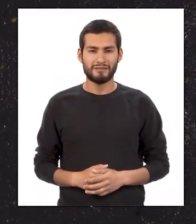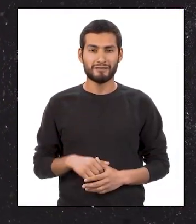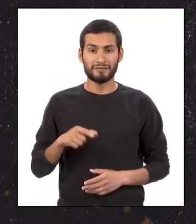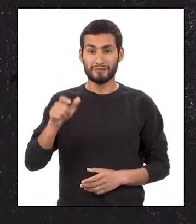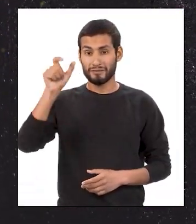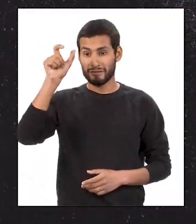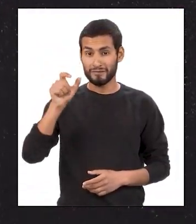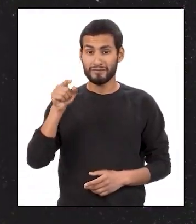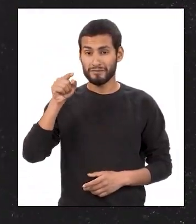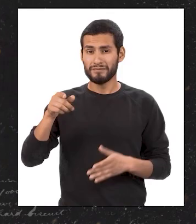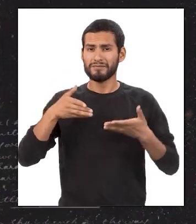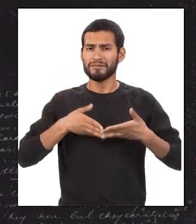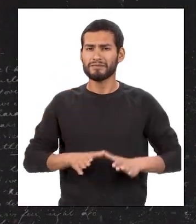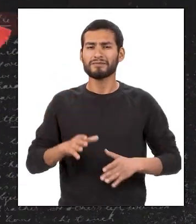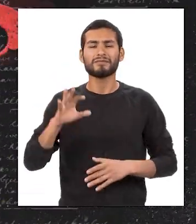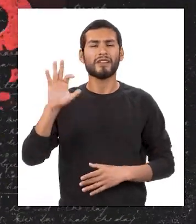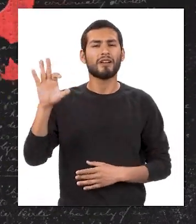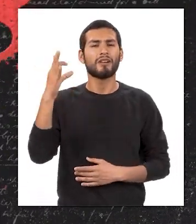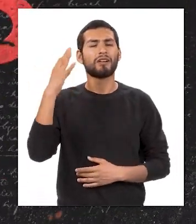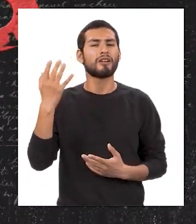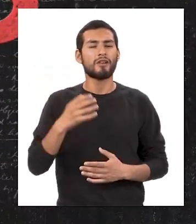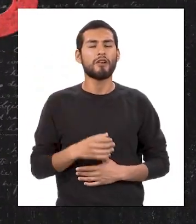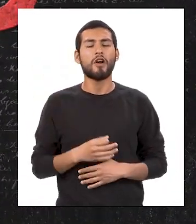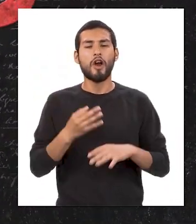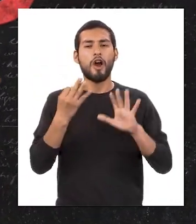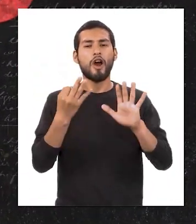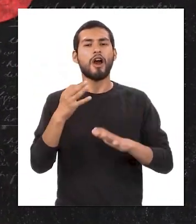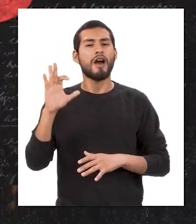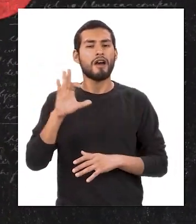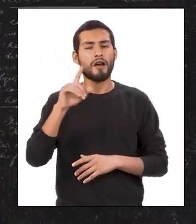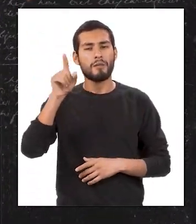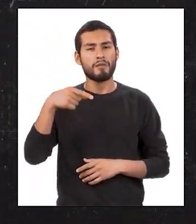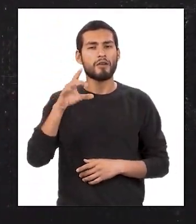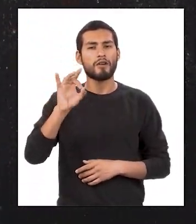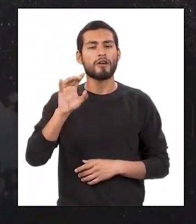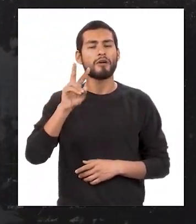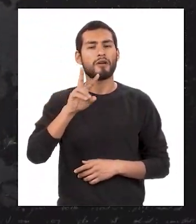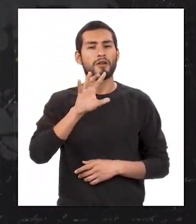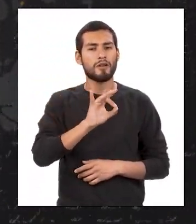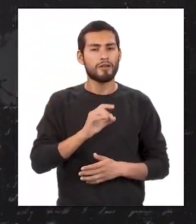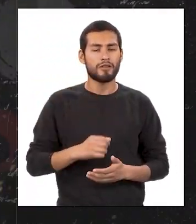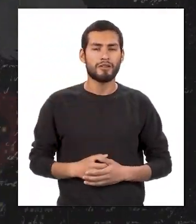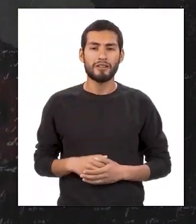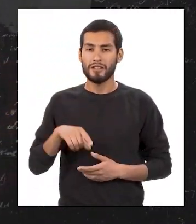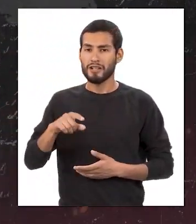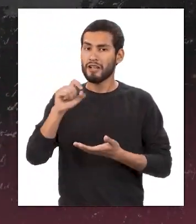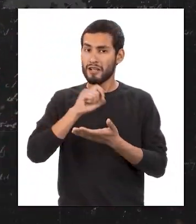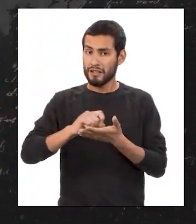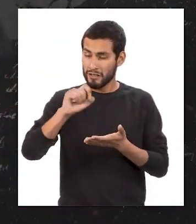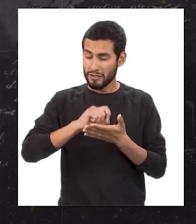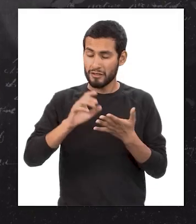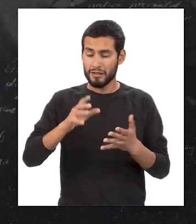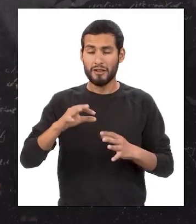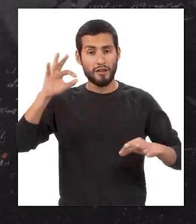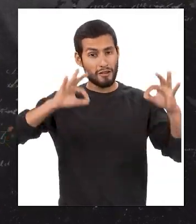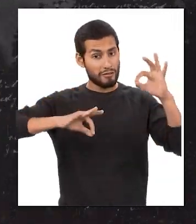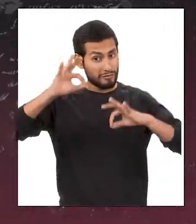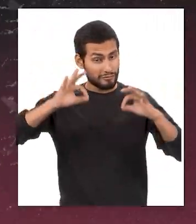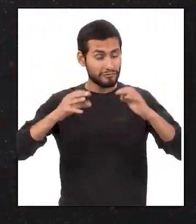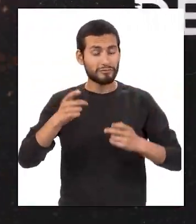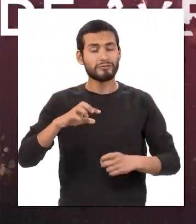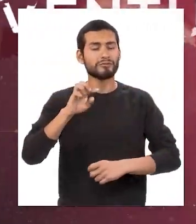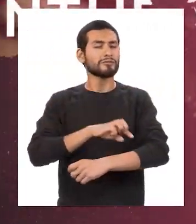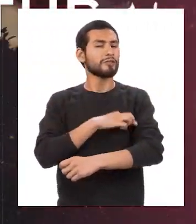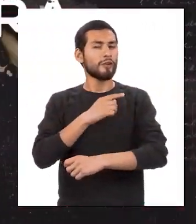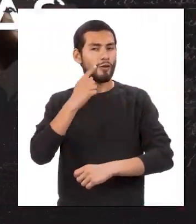Julio Gabriel Verne nació en Francia el 8 de febrero de 1828. Fue un escritor, dramaturgo